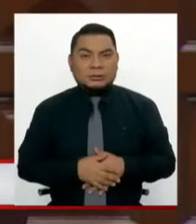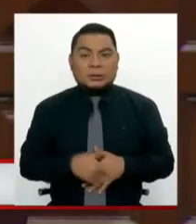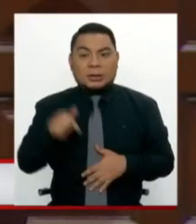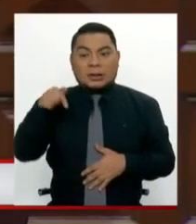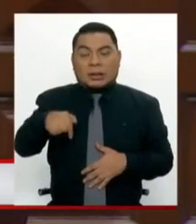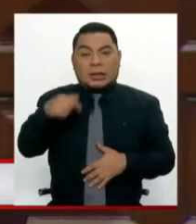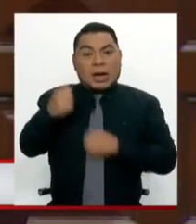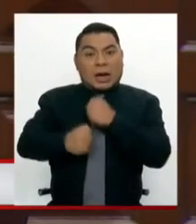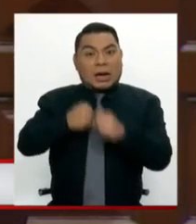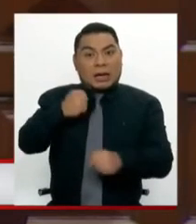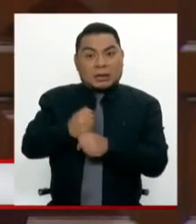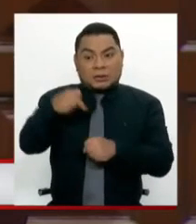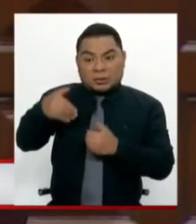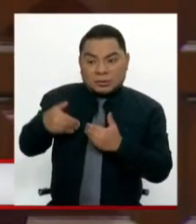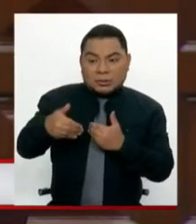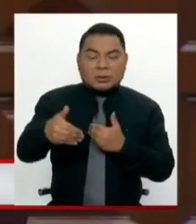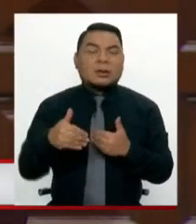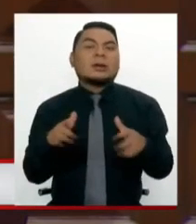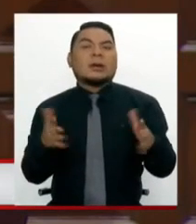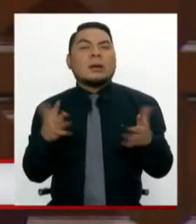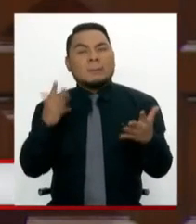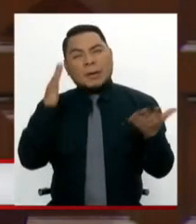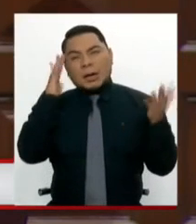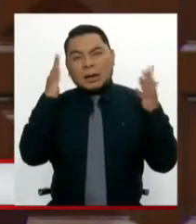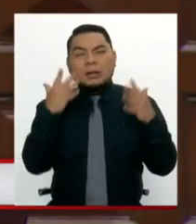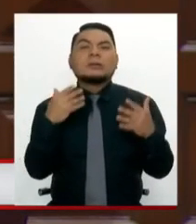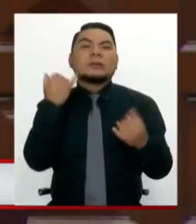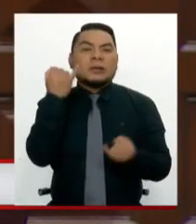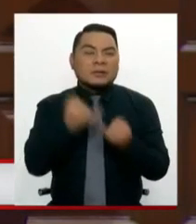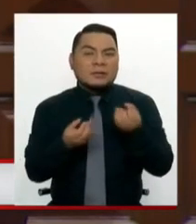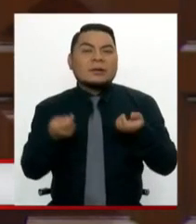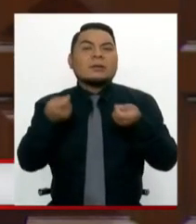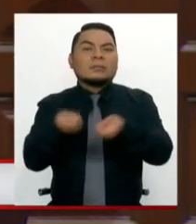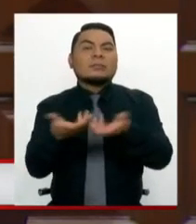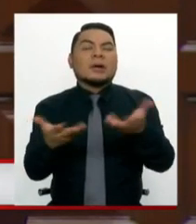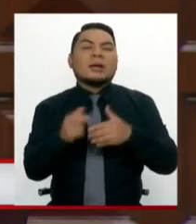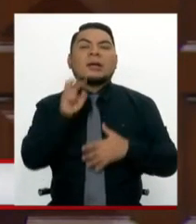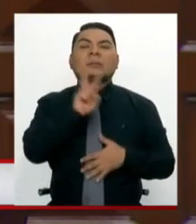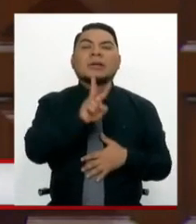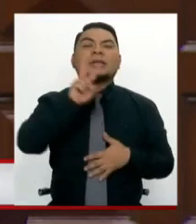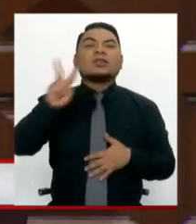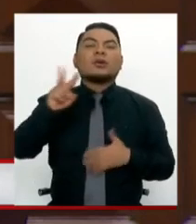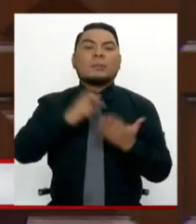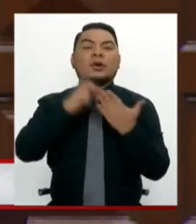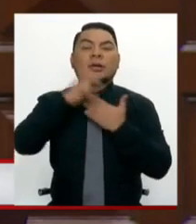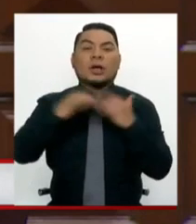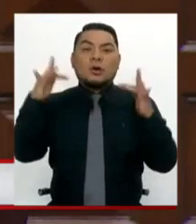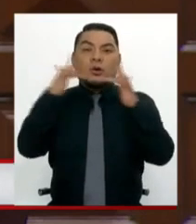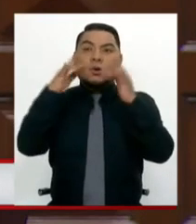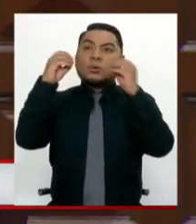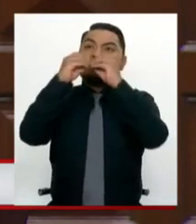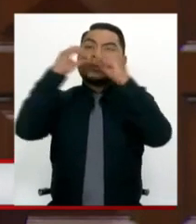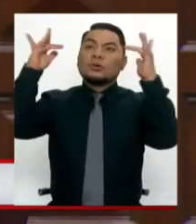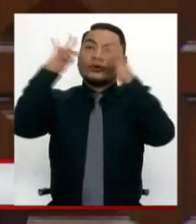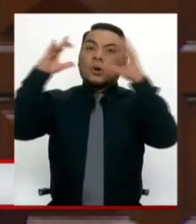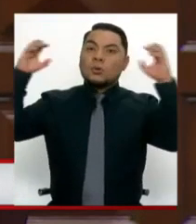que resta del presente año, se tiene previsto concluir 22 proyectos de electrificación rural que permitirán